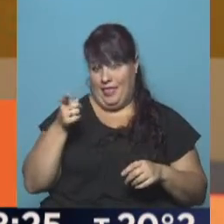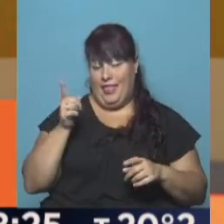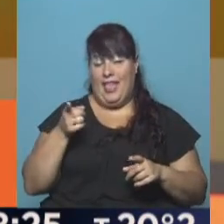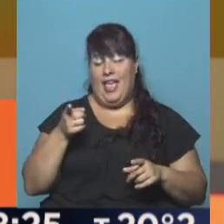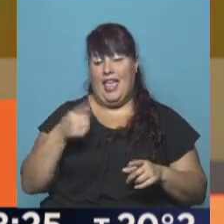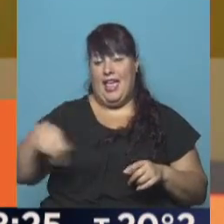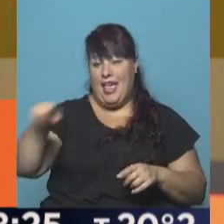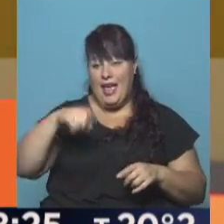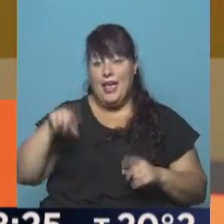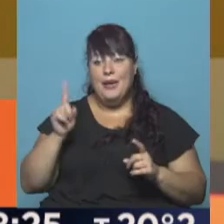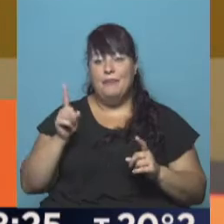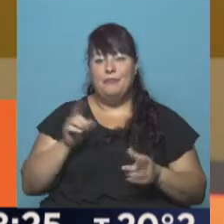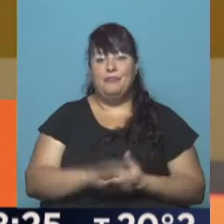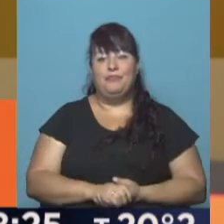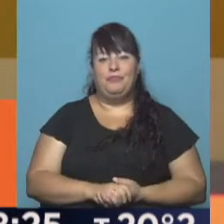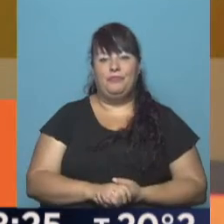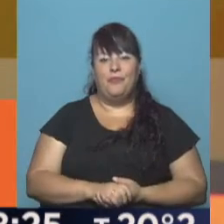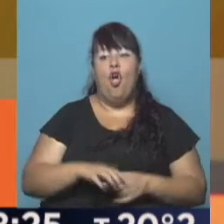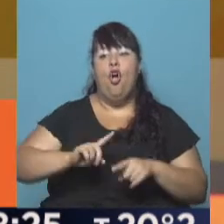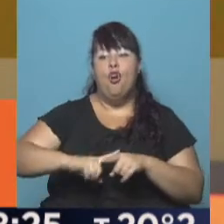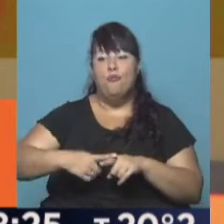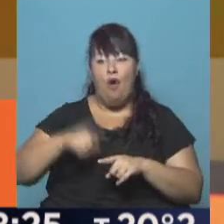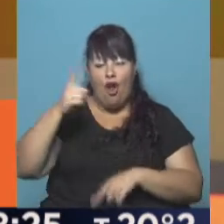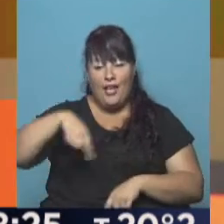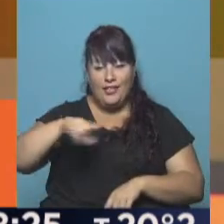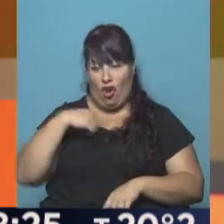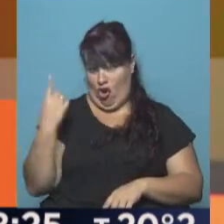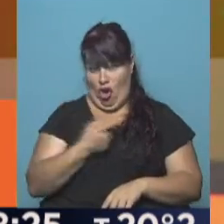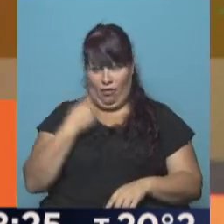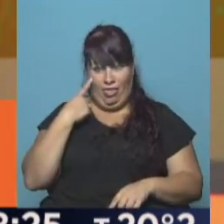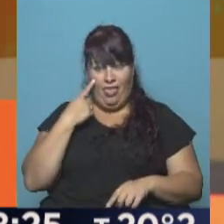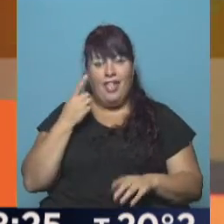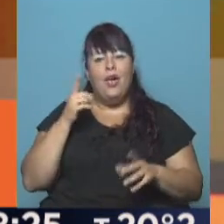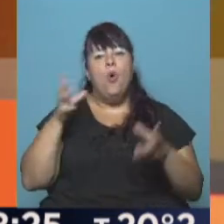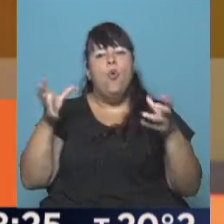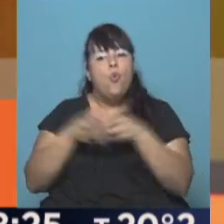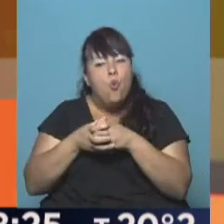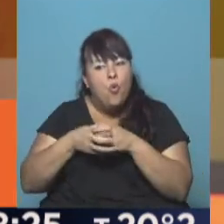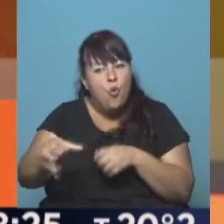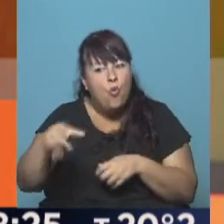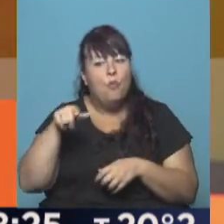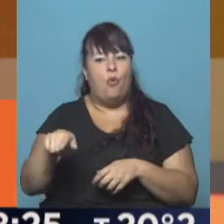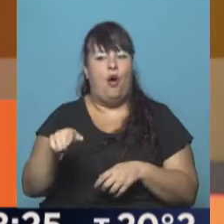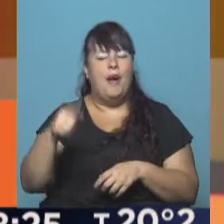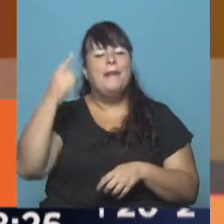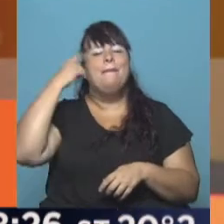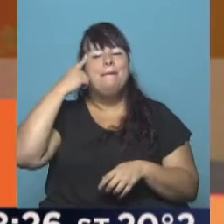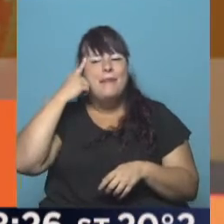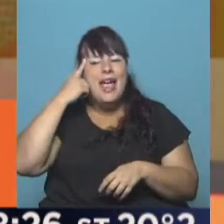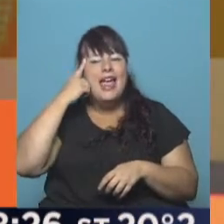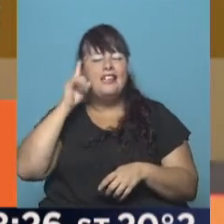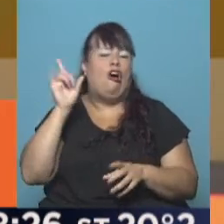los políticos nosotros hay un sector que ha interpretado o